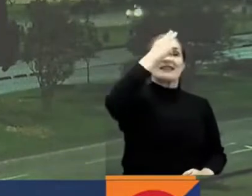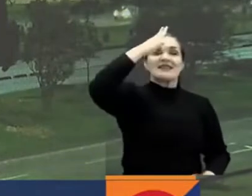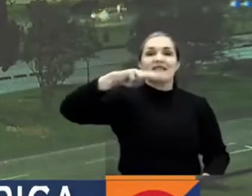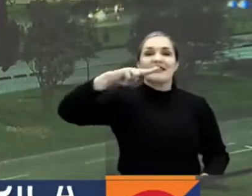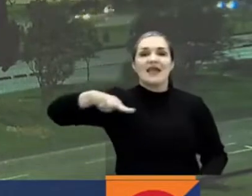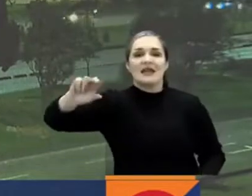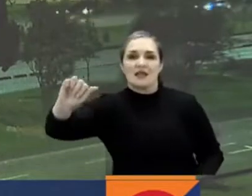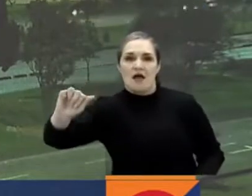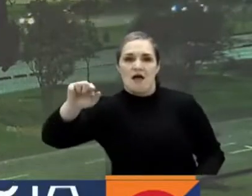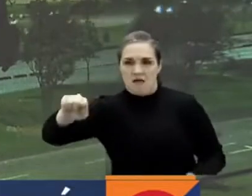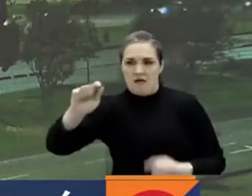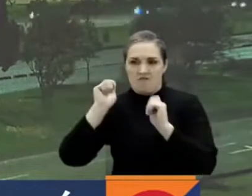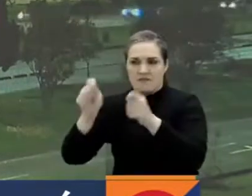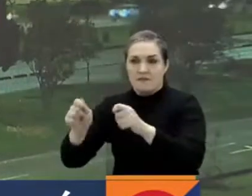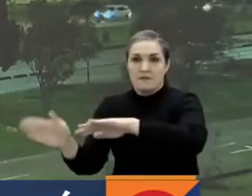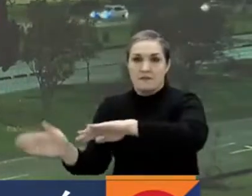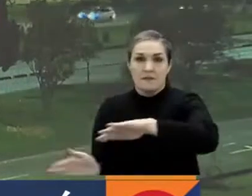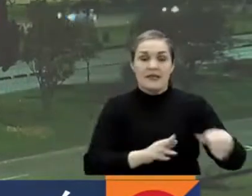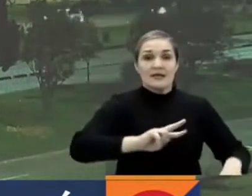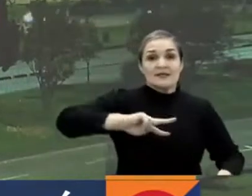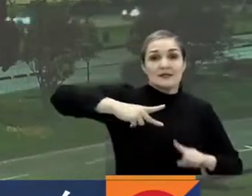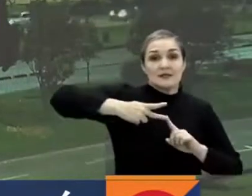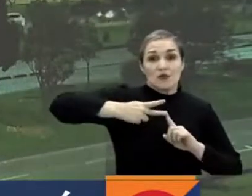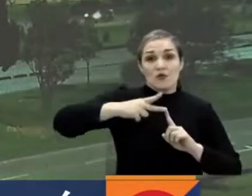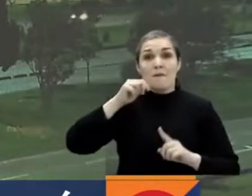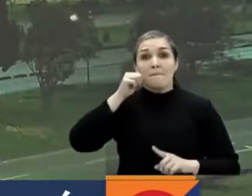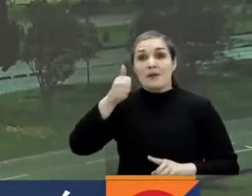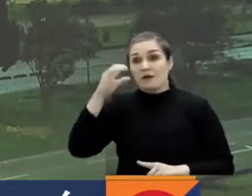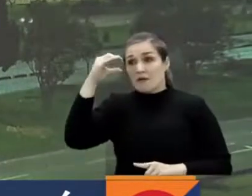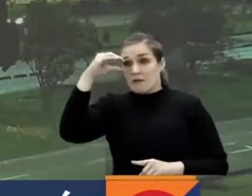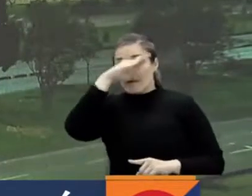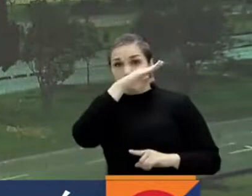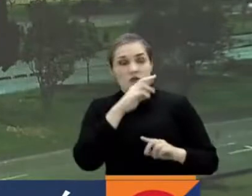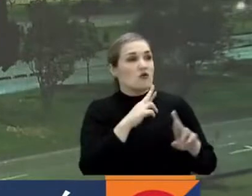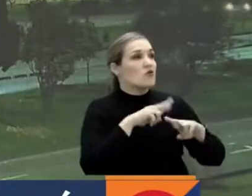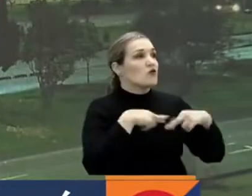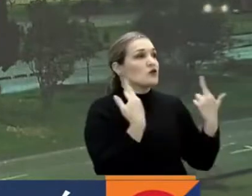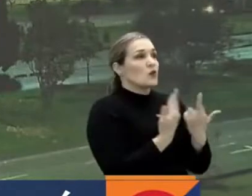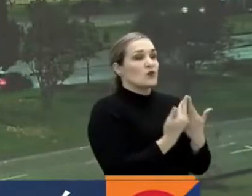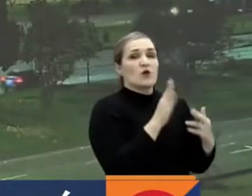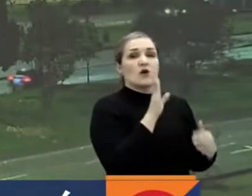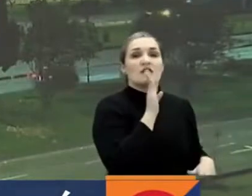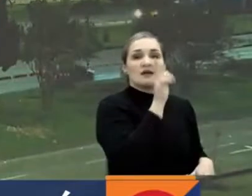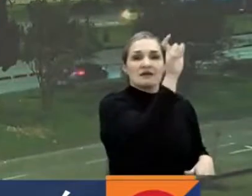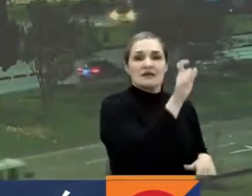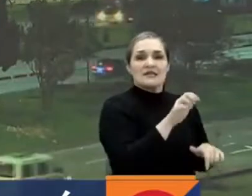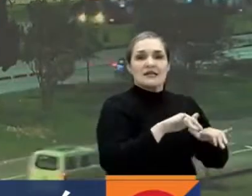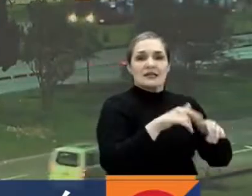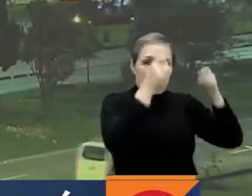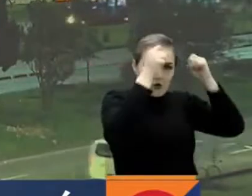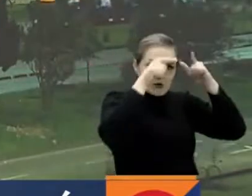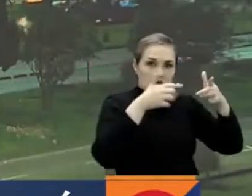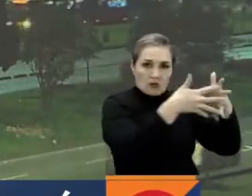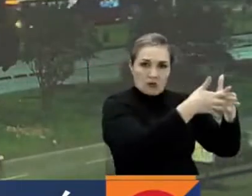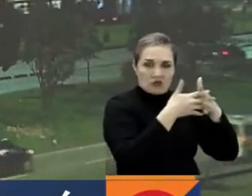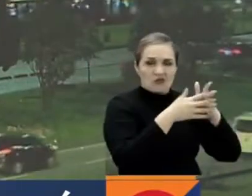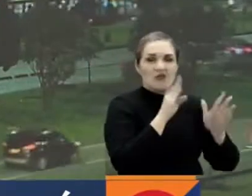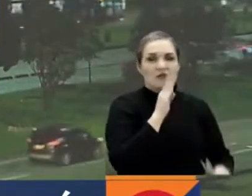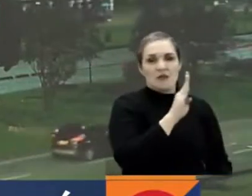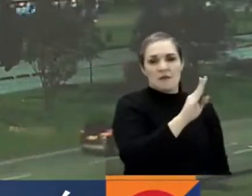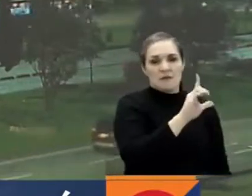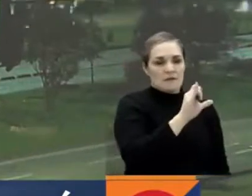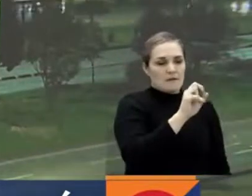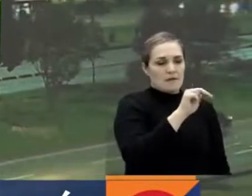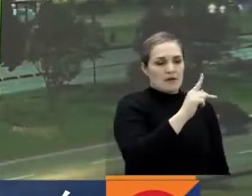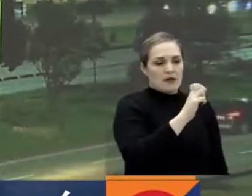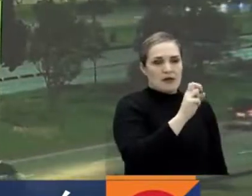se reunirá mañana aquí en Bogotá con el secretario de Estado de los Estados Unidos, Anthony Blinken. Hablarán de cooperación en materia migratoria y